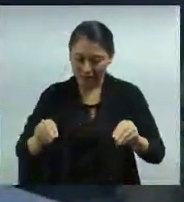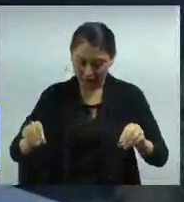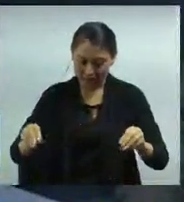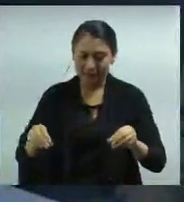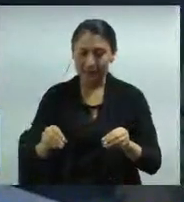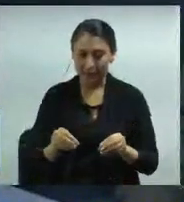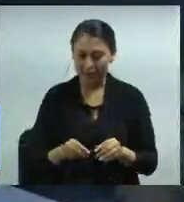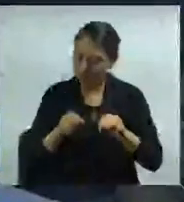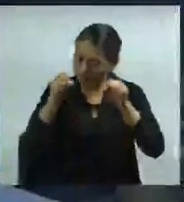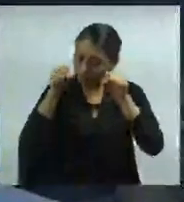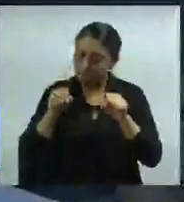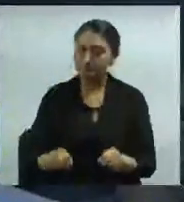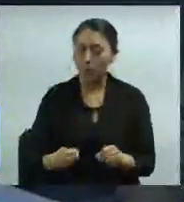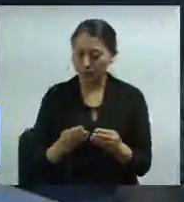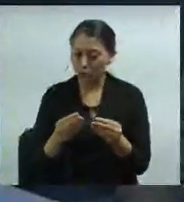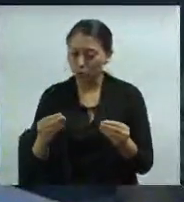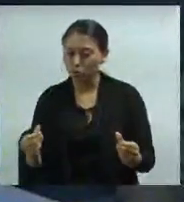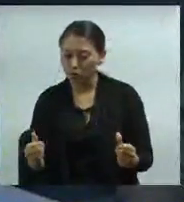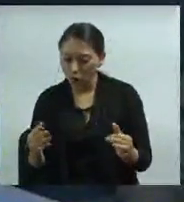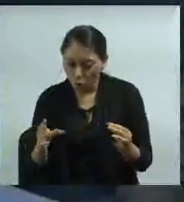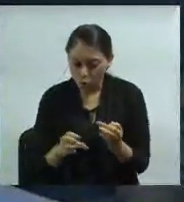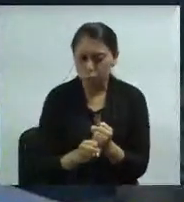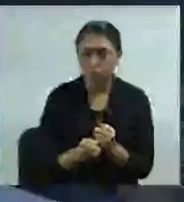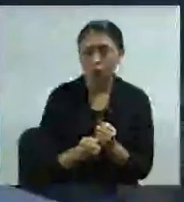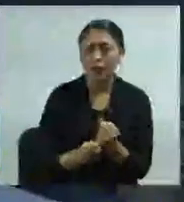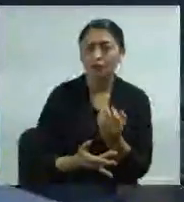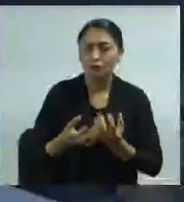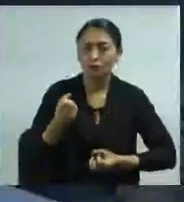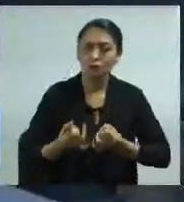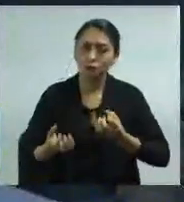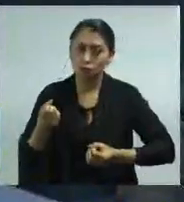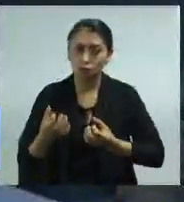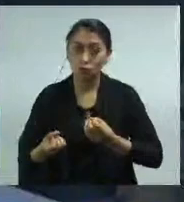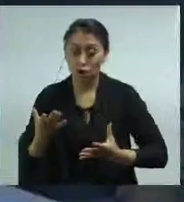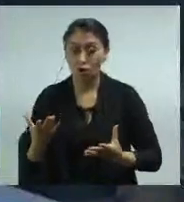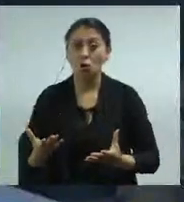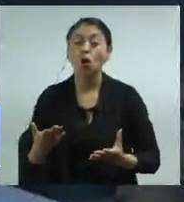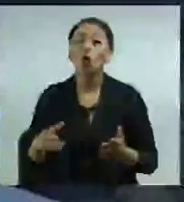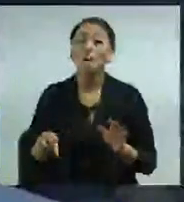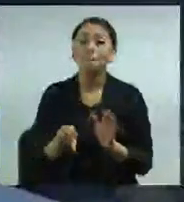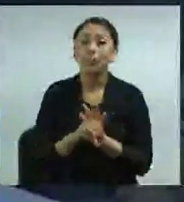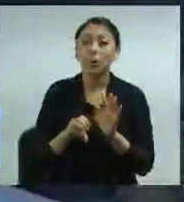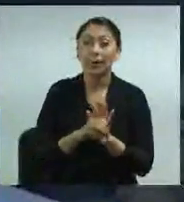lumbre en esta ocasión. Por ejemplo, la cuesta San José La Arada,